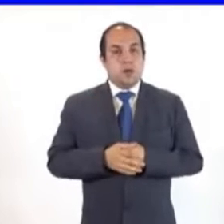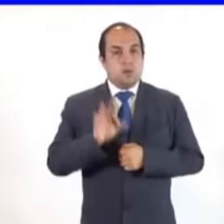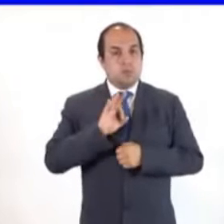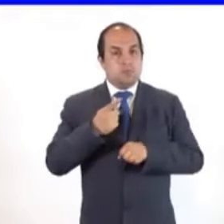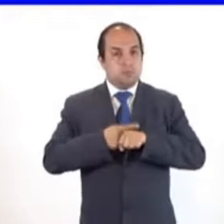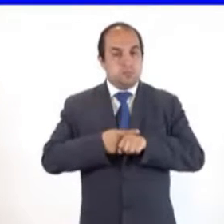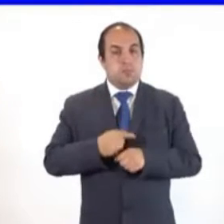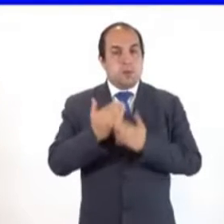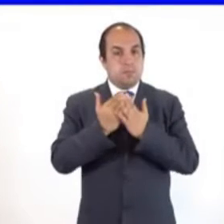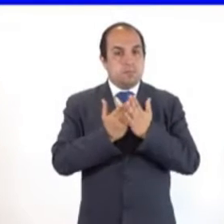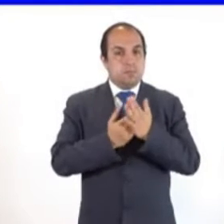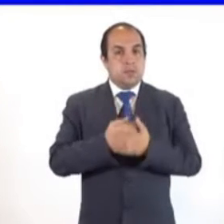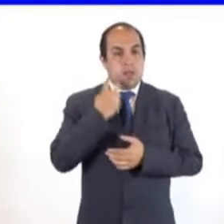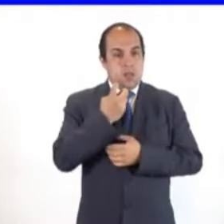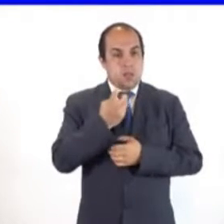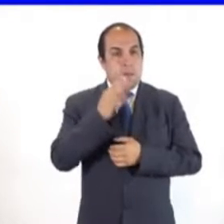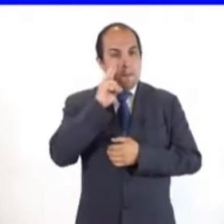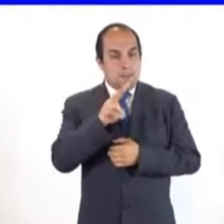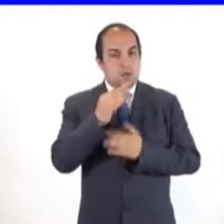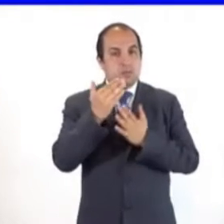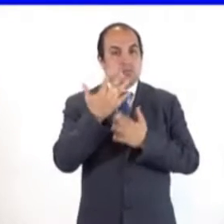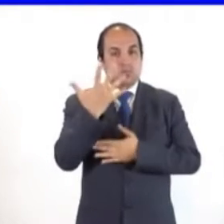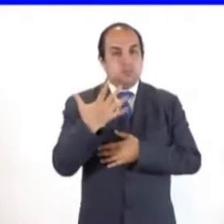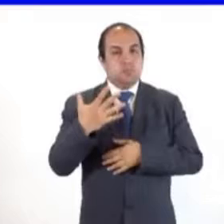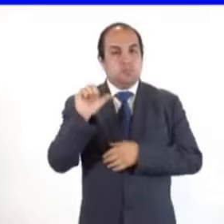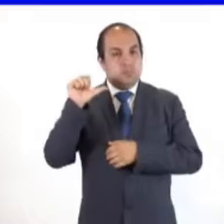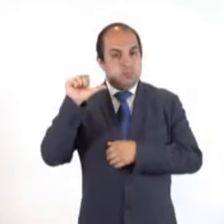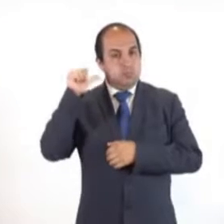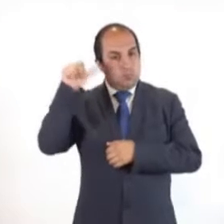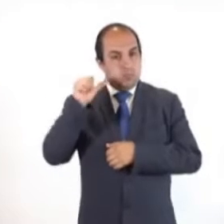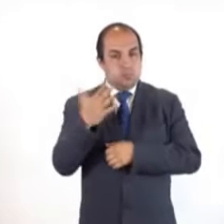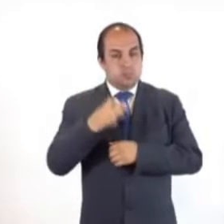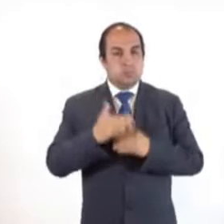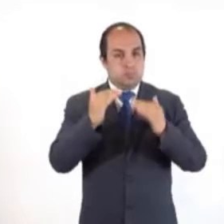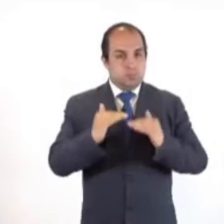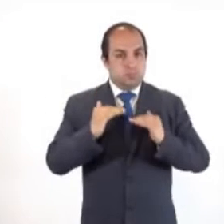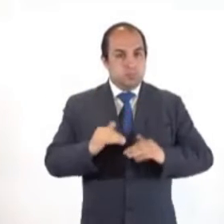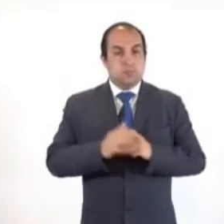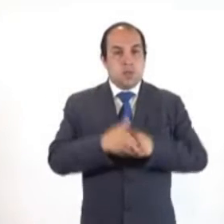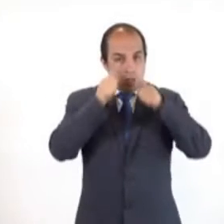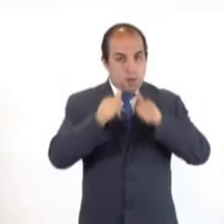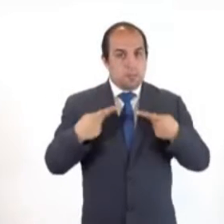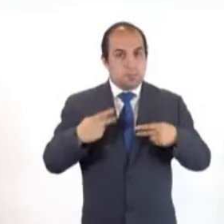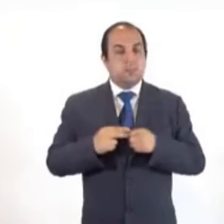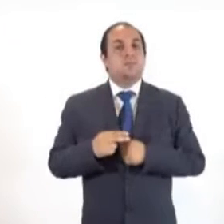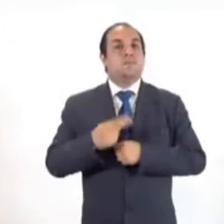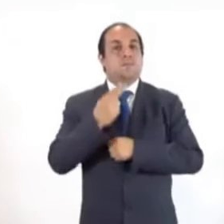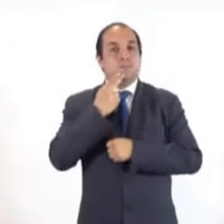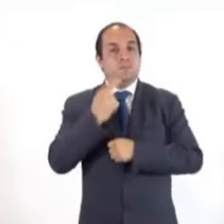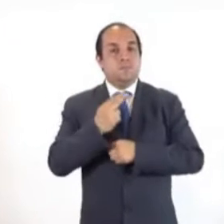desde del 5 de abril más o menos. Siguiente. Siguiente. En atención de urgencias